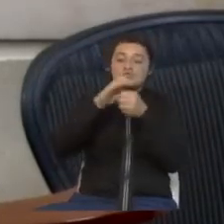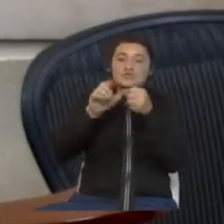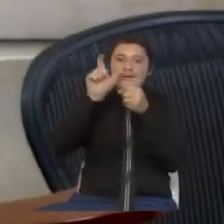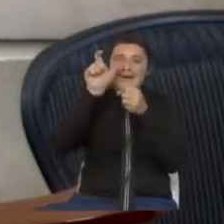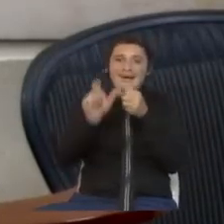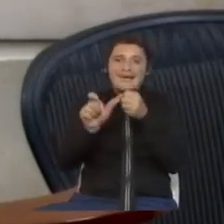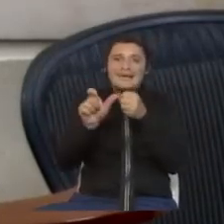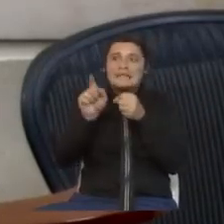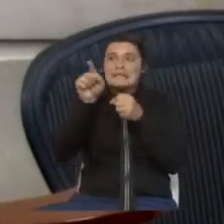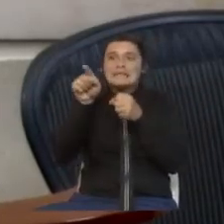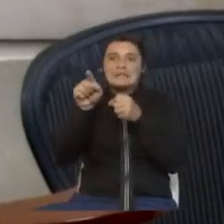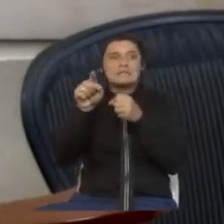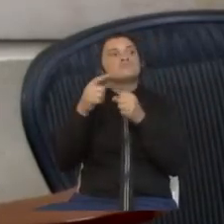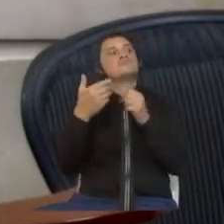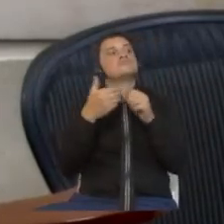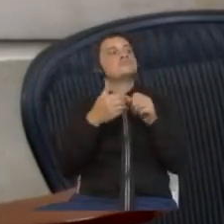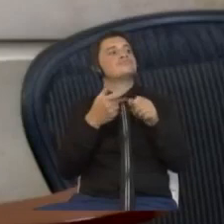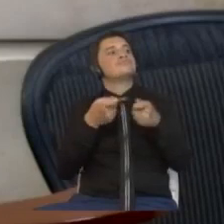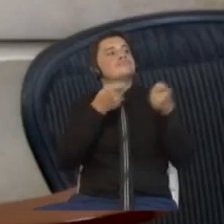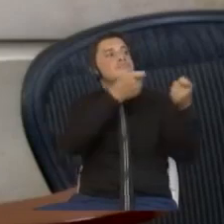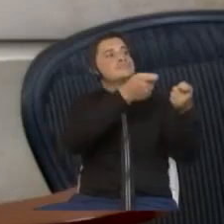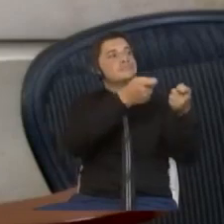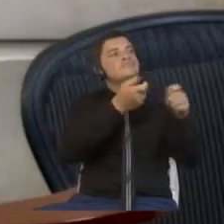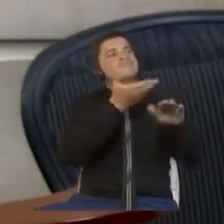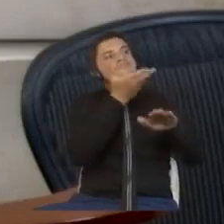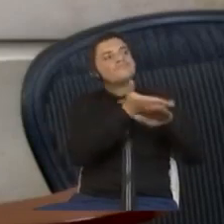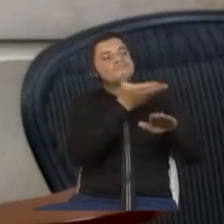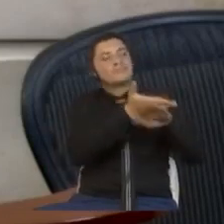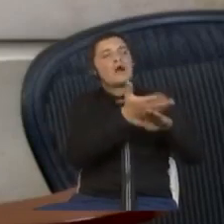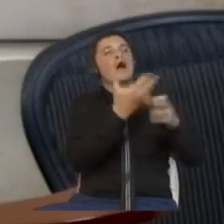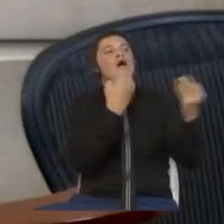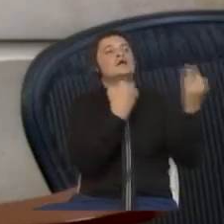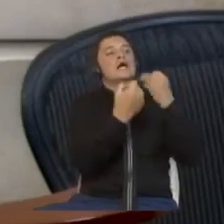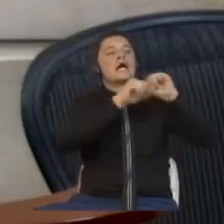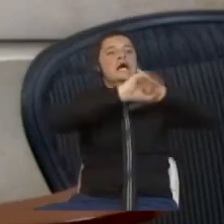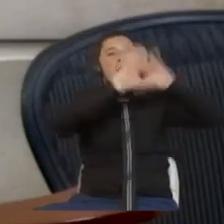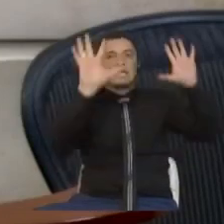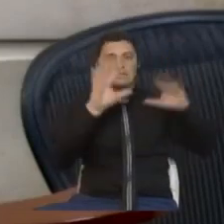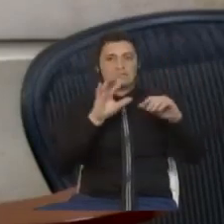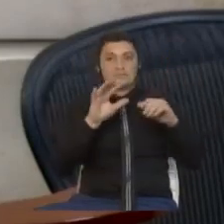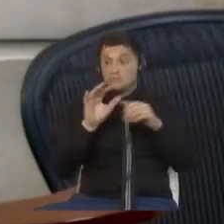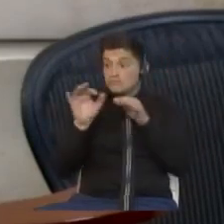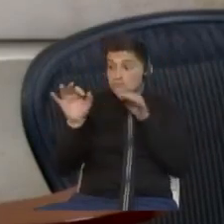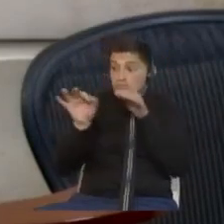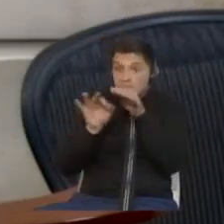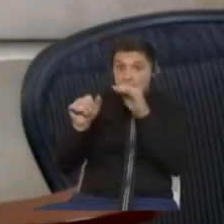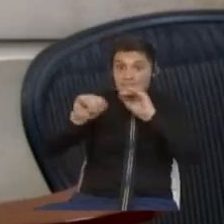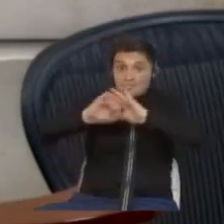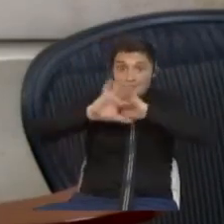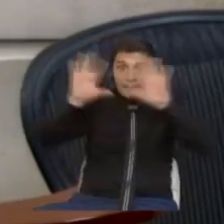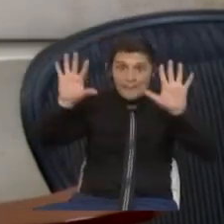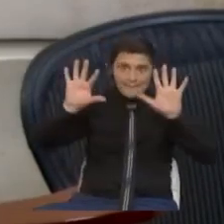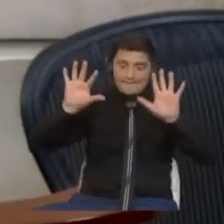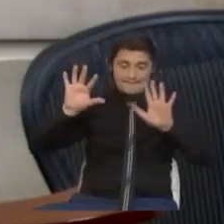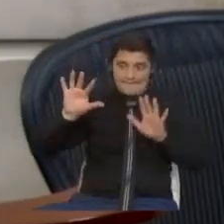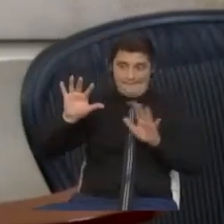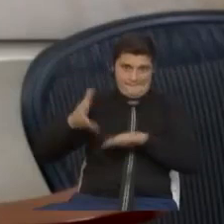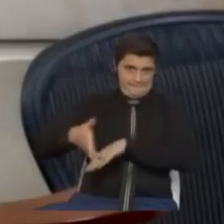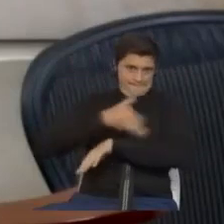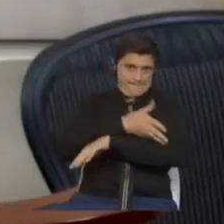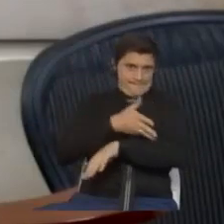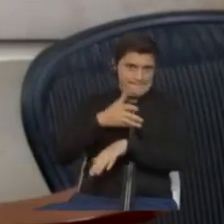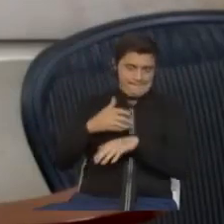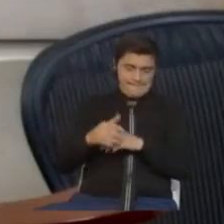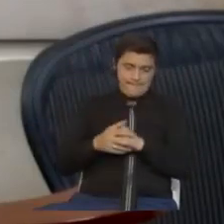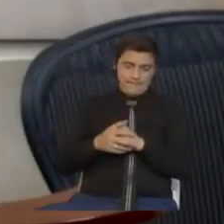presentó un recurso de aclaración después de la actuación de la comisión que ya había hecho